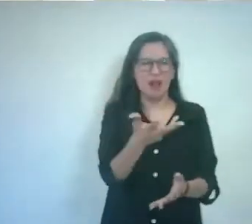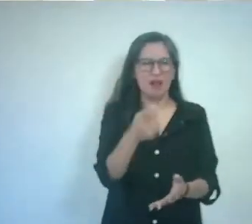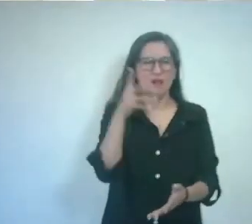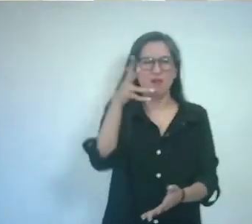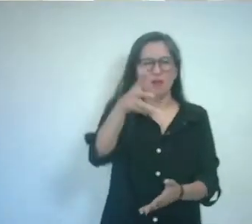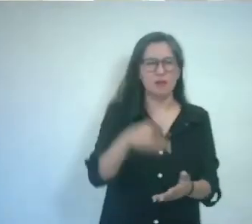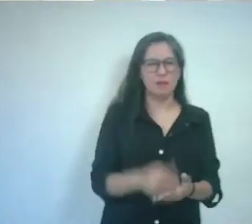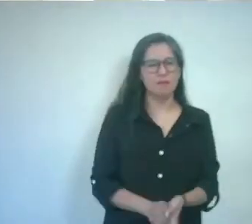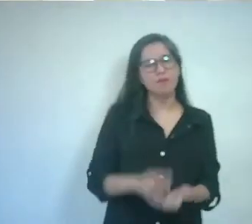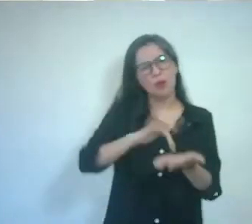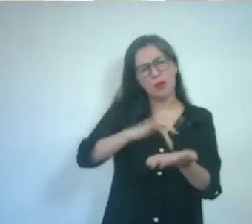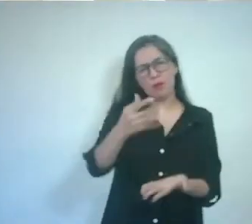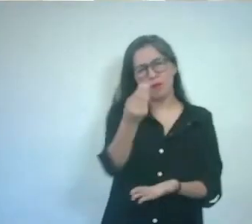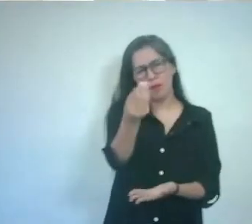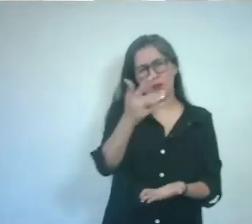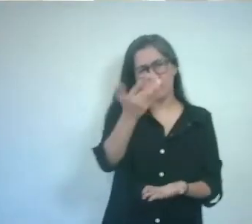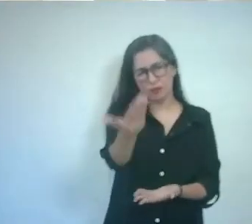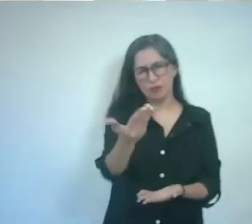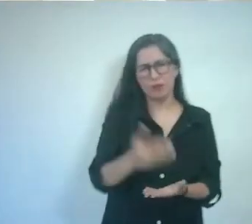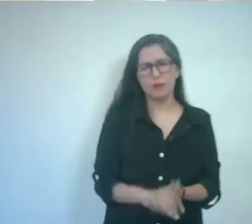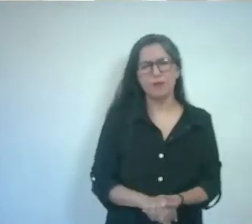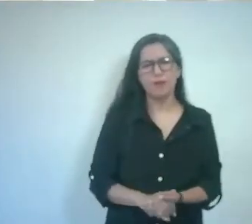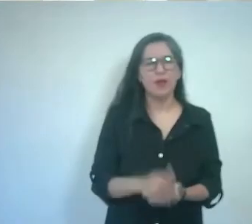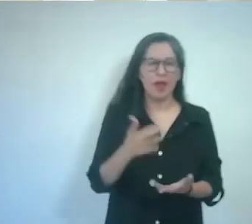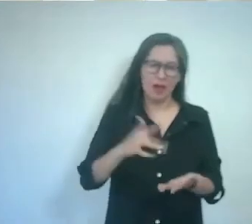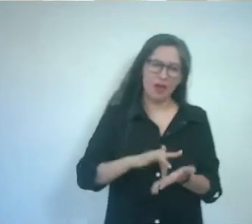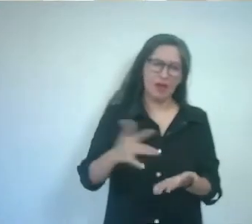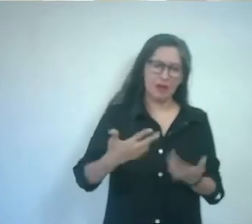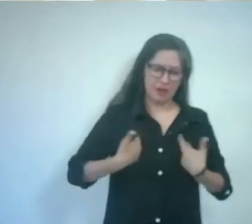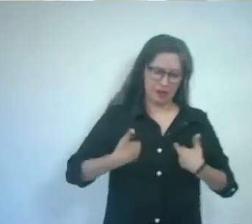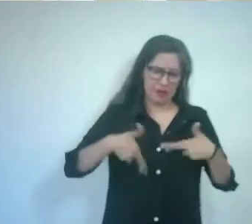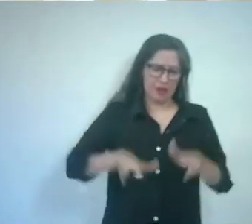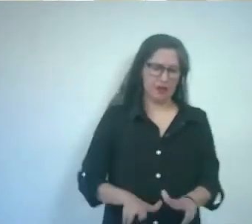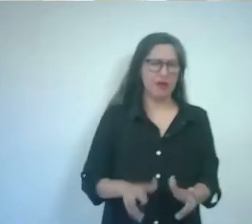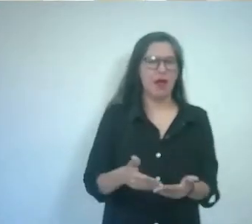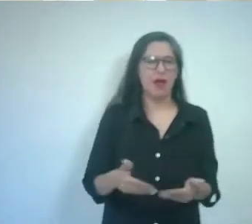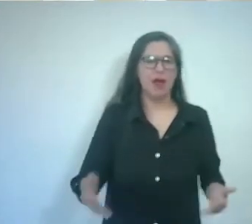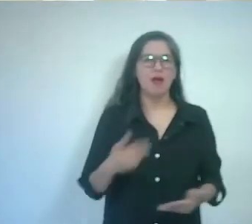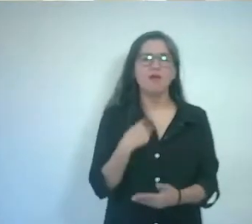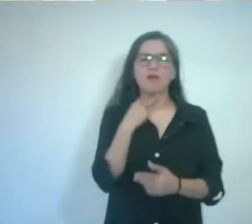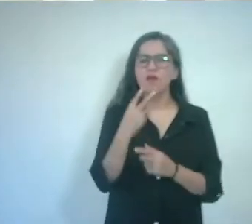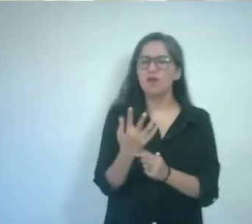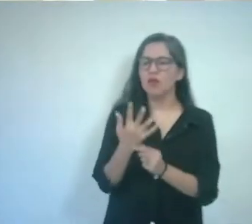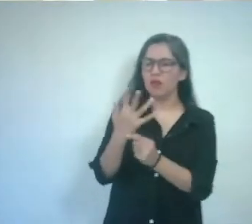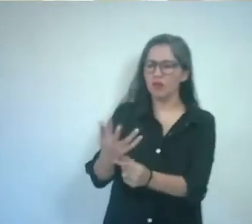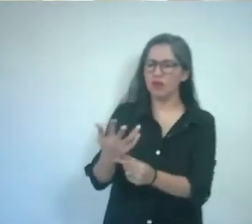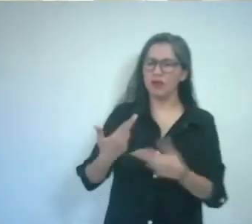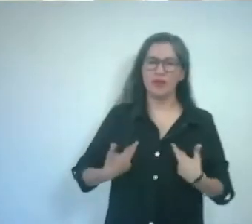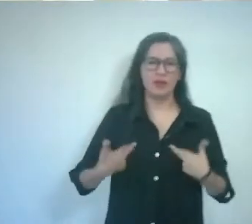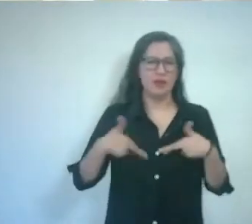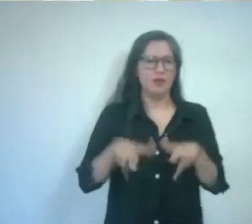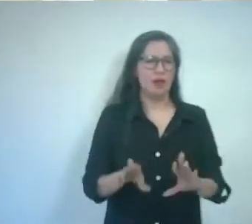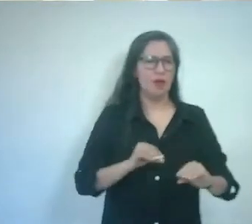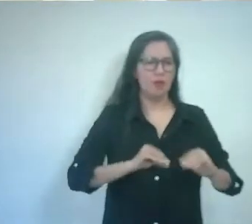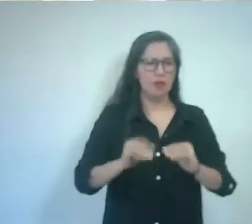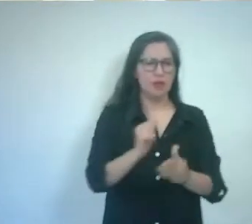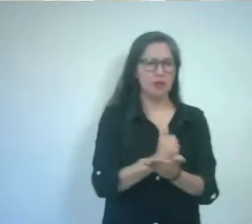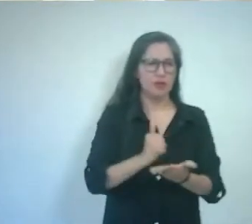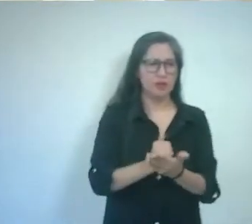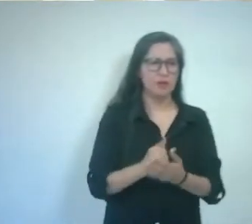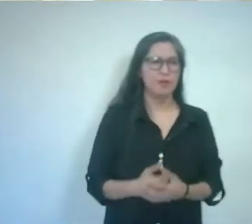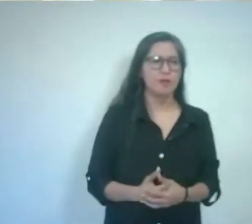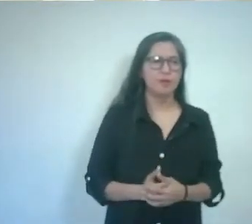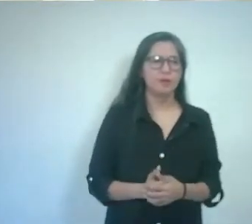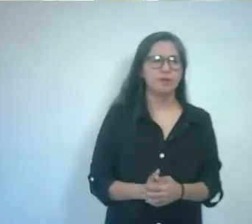Muchas gracias, representante. El siguiente en uso de la voz es el representante del Partido Movimiento Ciudadano.